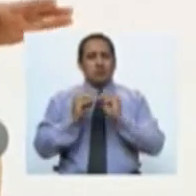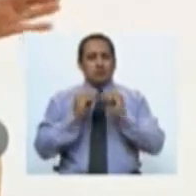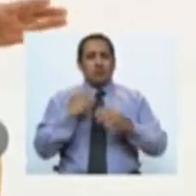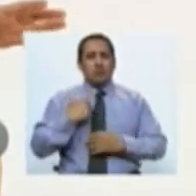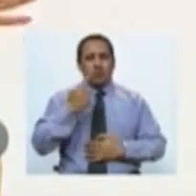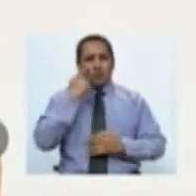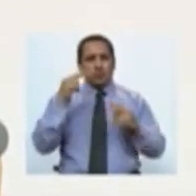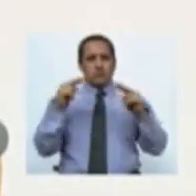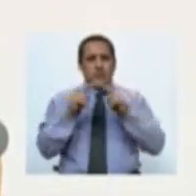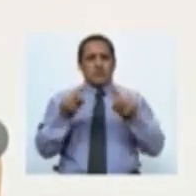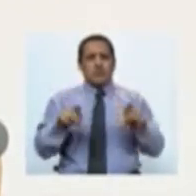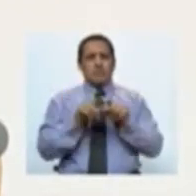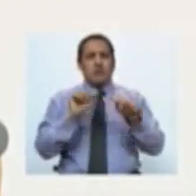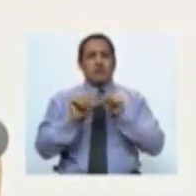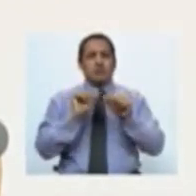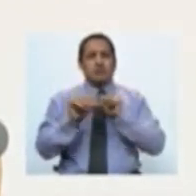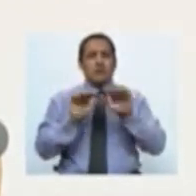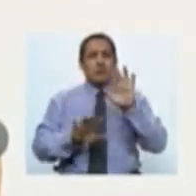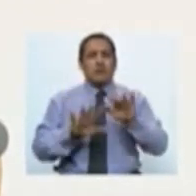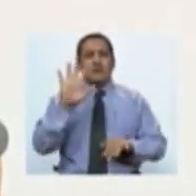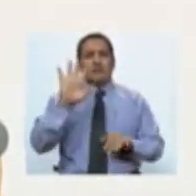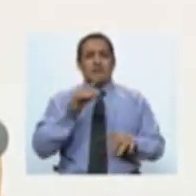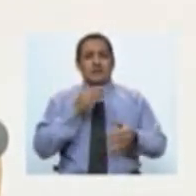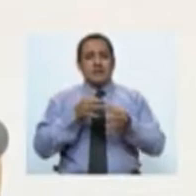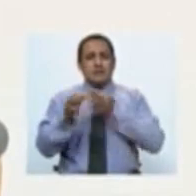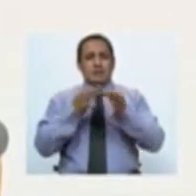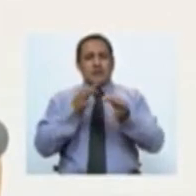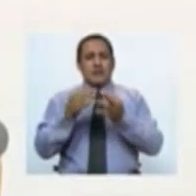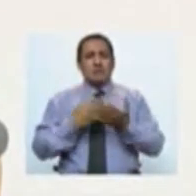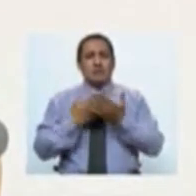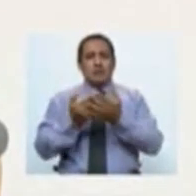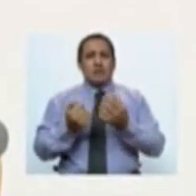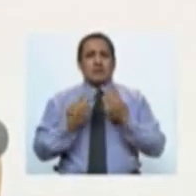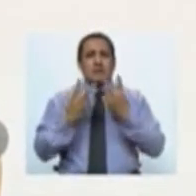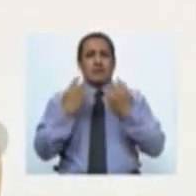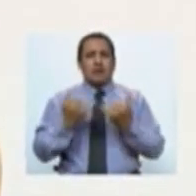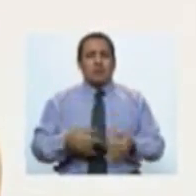Constitución lo reconoce en su artículo 15, se debe